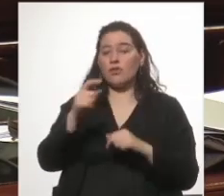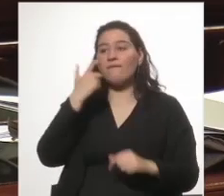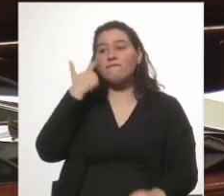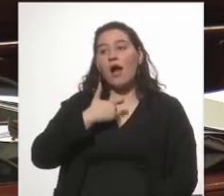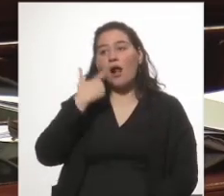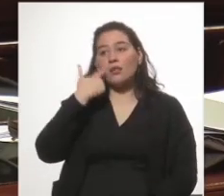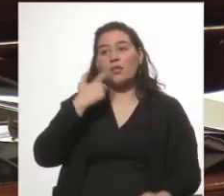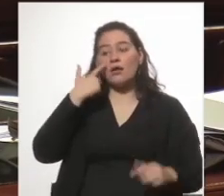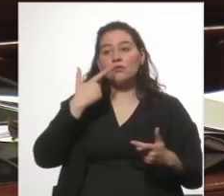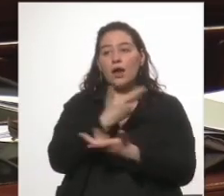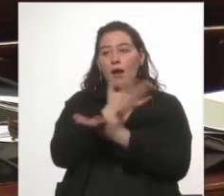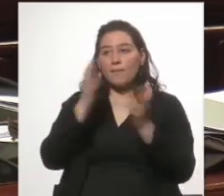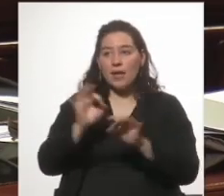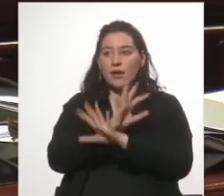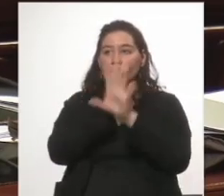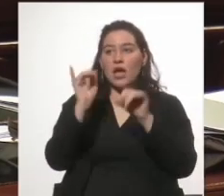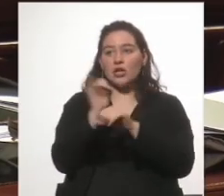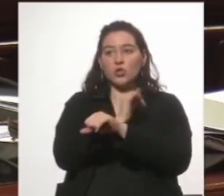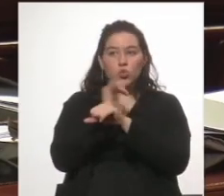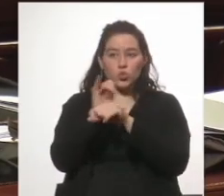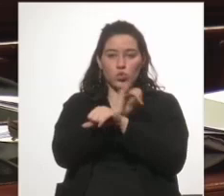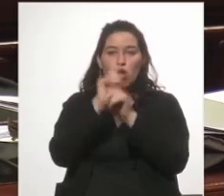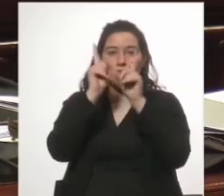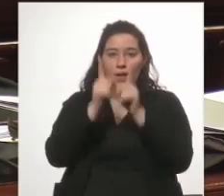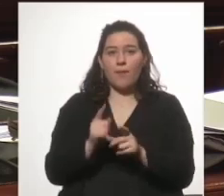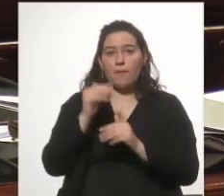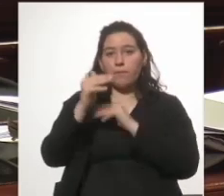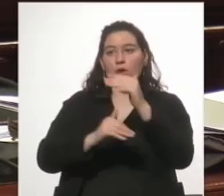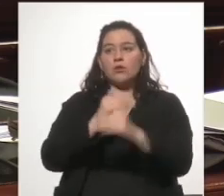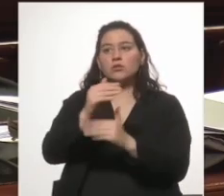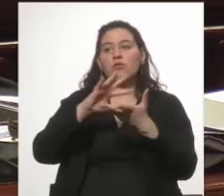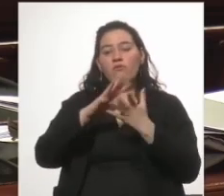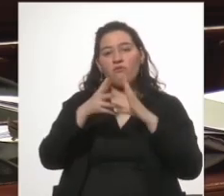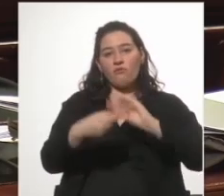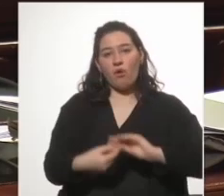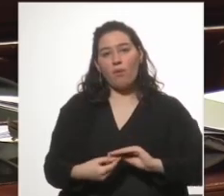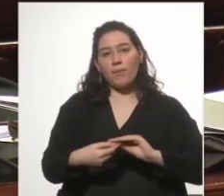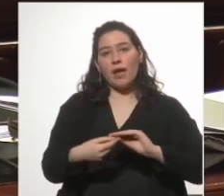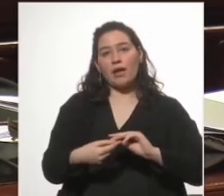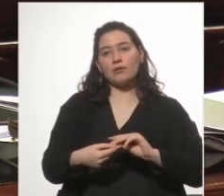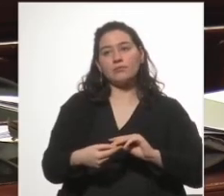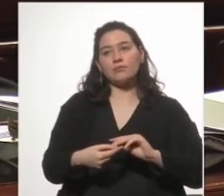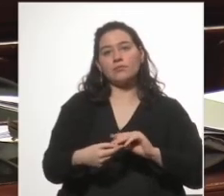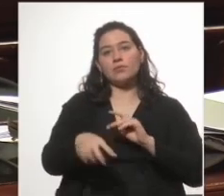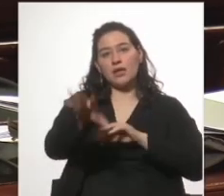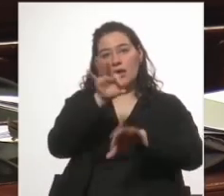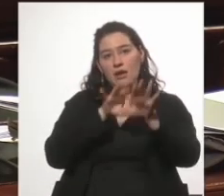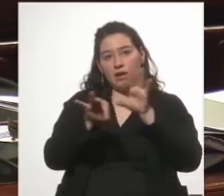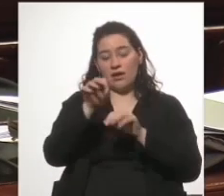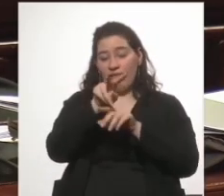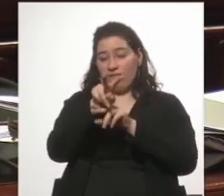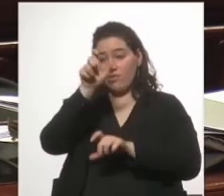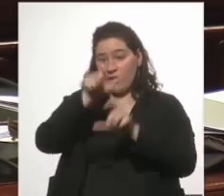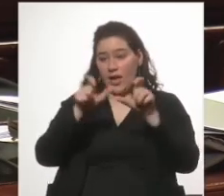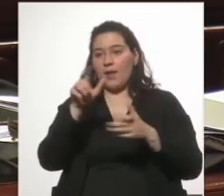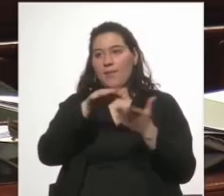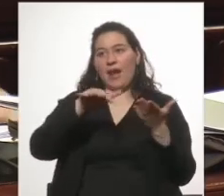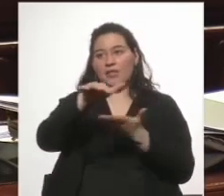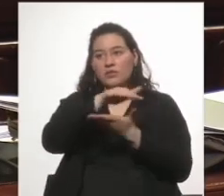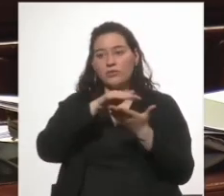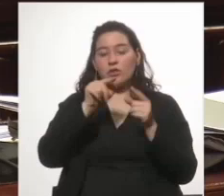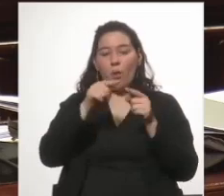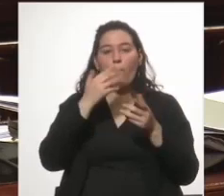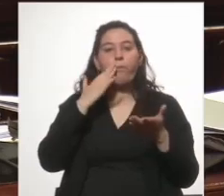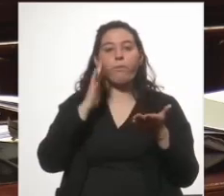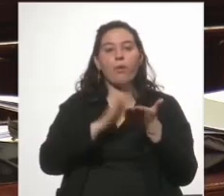de transparencia de la institucionalidad, así como del proceso y de los mecanismos de designación de los fiscales para los casos concretos, es una